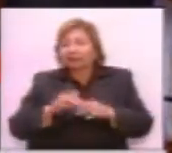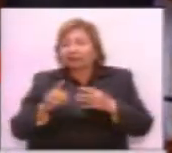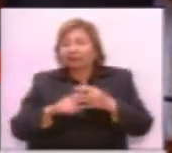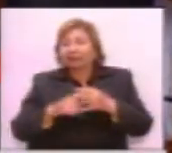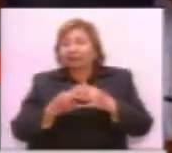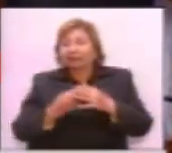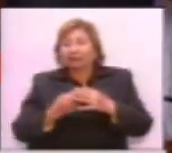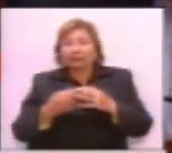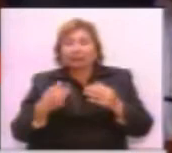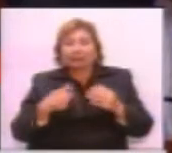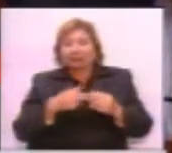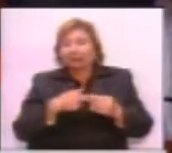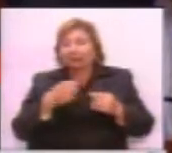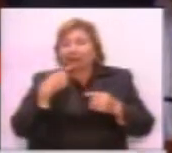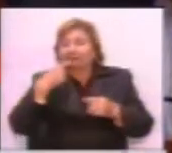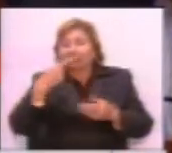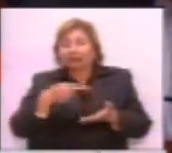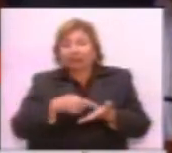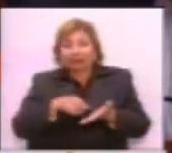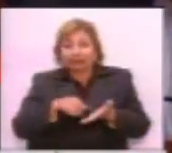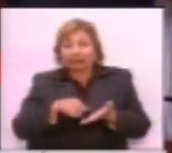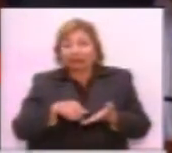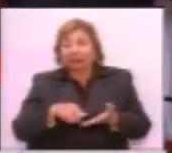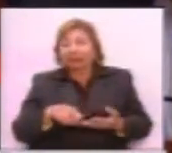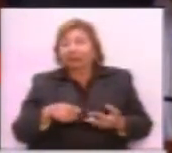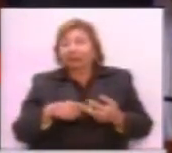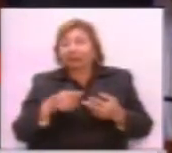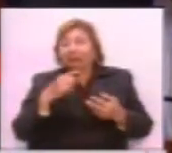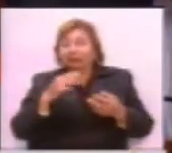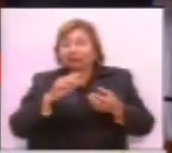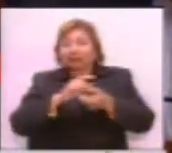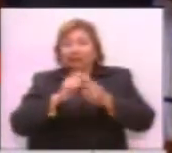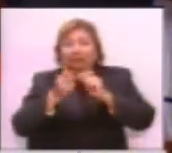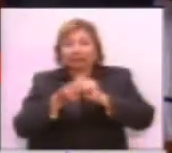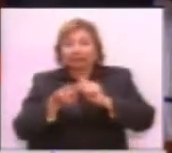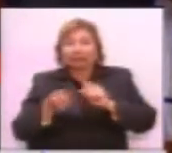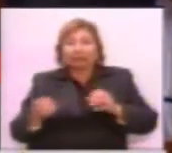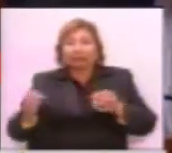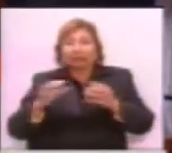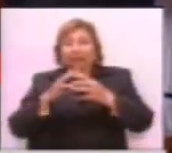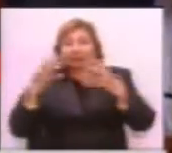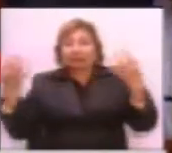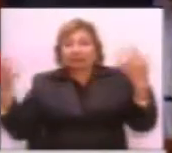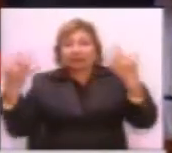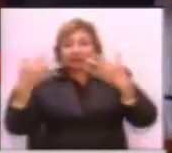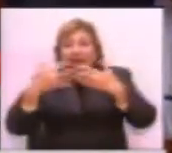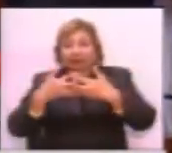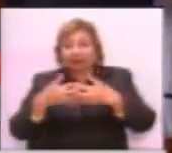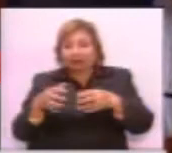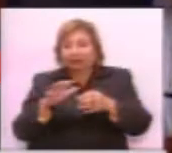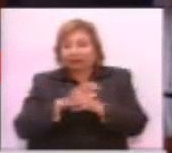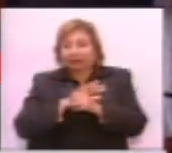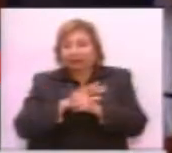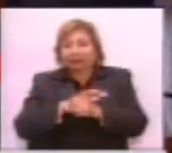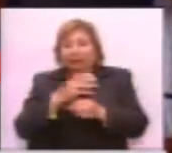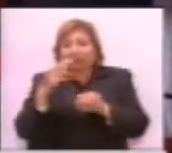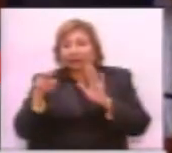inicio, nosotros hemos demandado, señor presidente, una reforma integral,